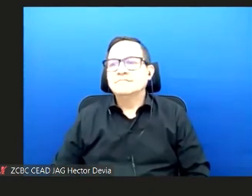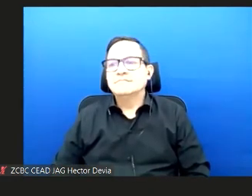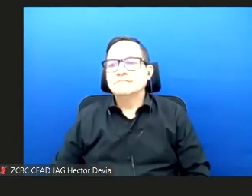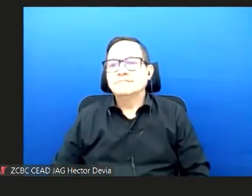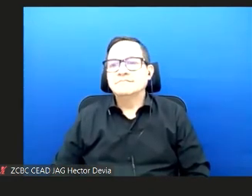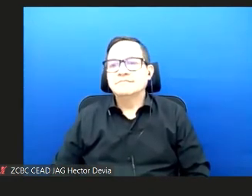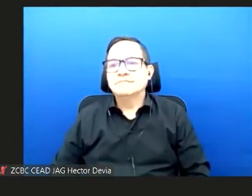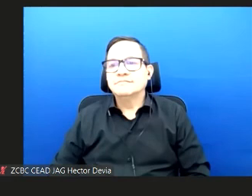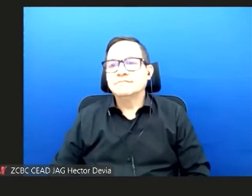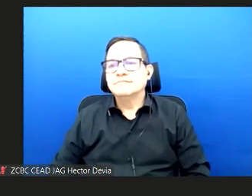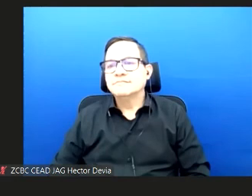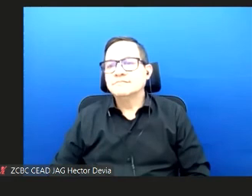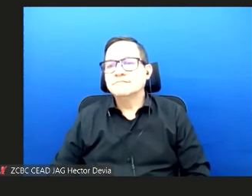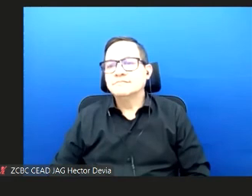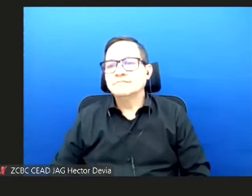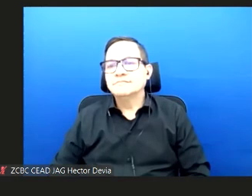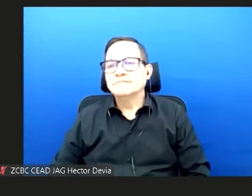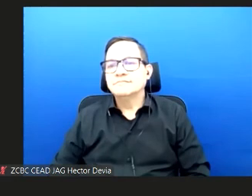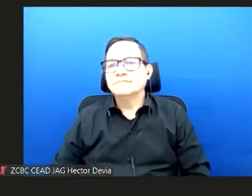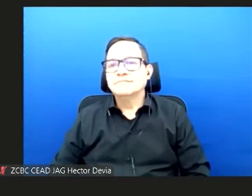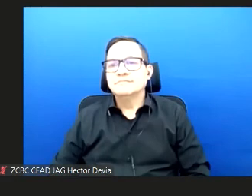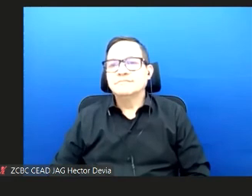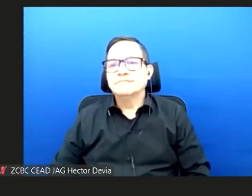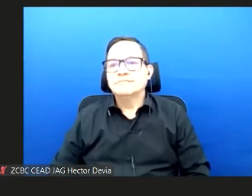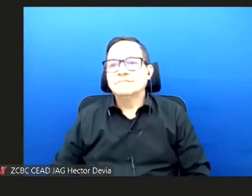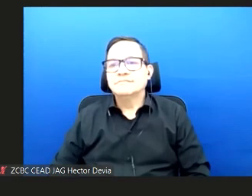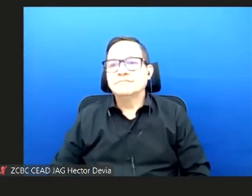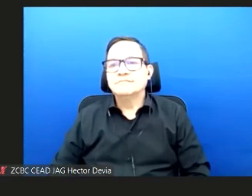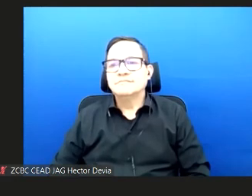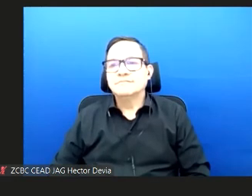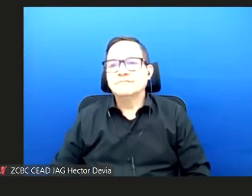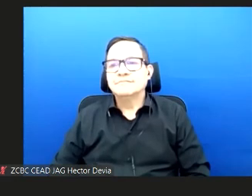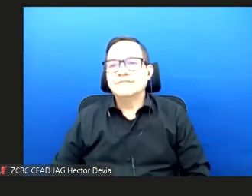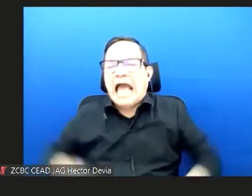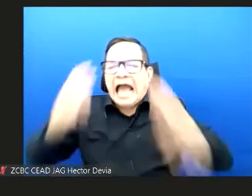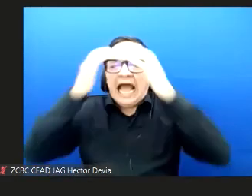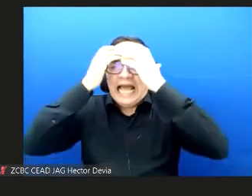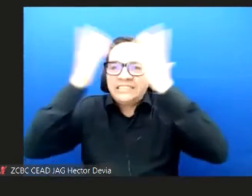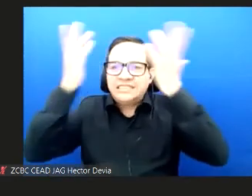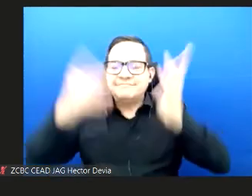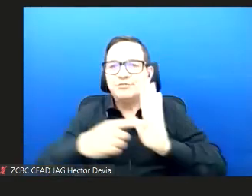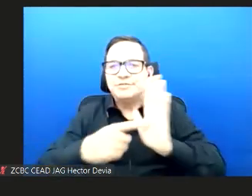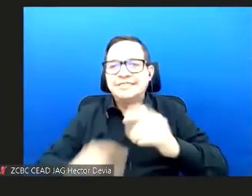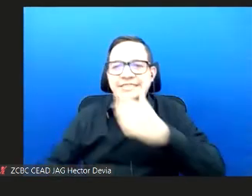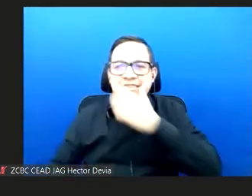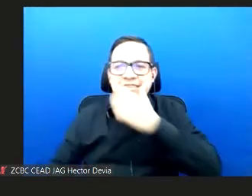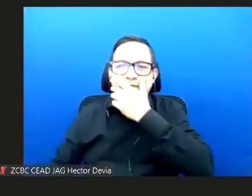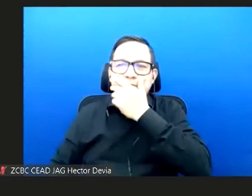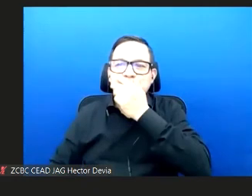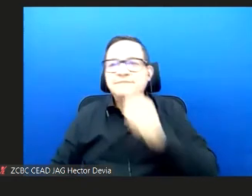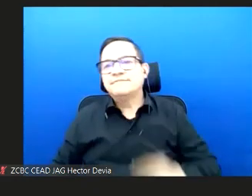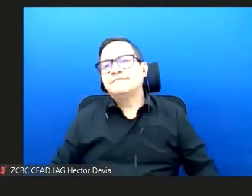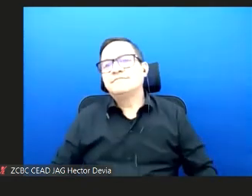Bueno, aquí hay como chica. ¡No! Bueno, ya me falló el primero.